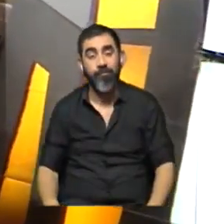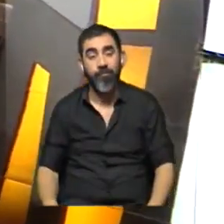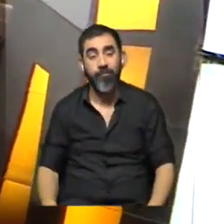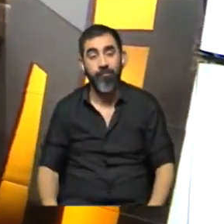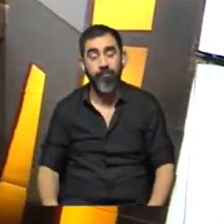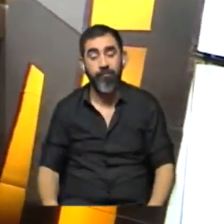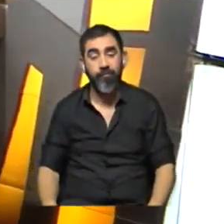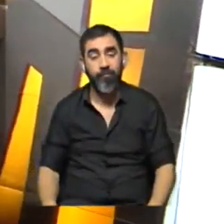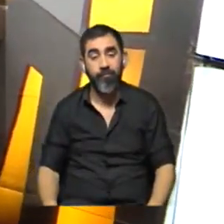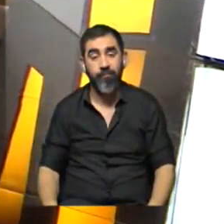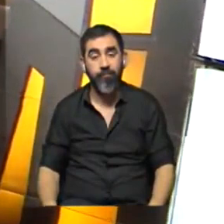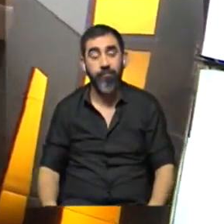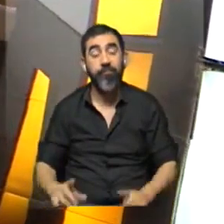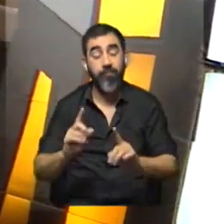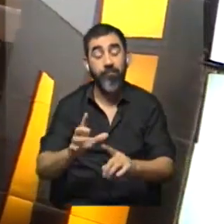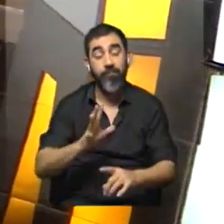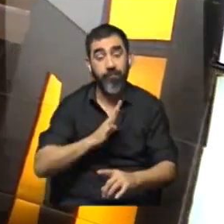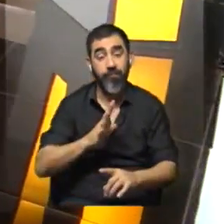incipiente